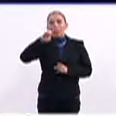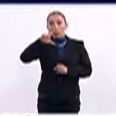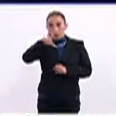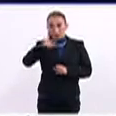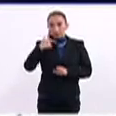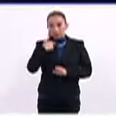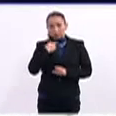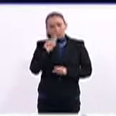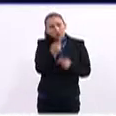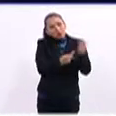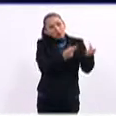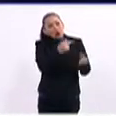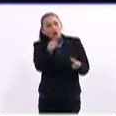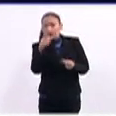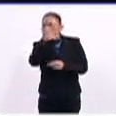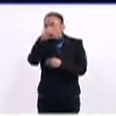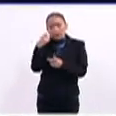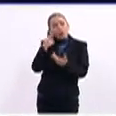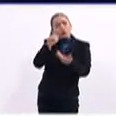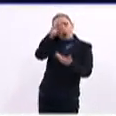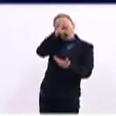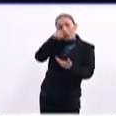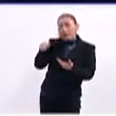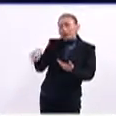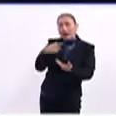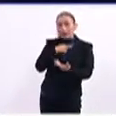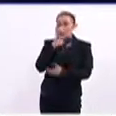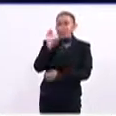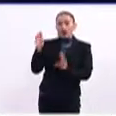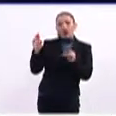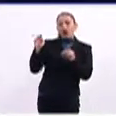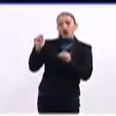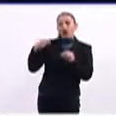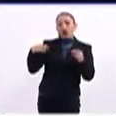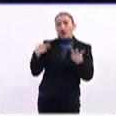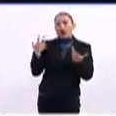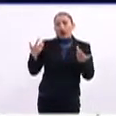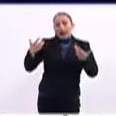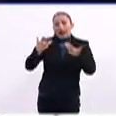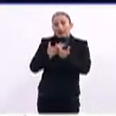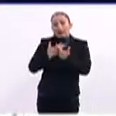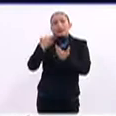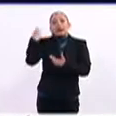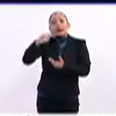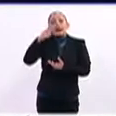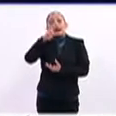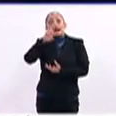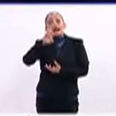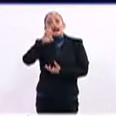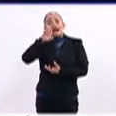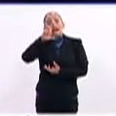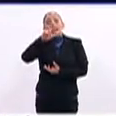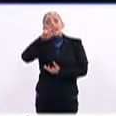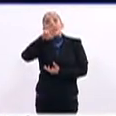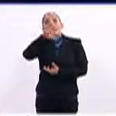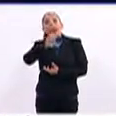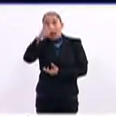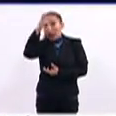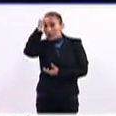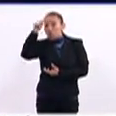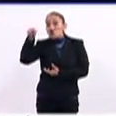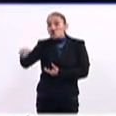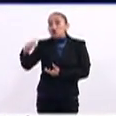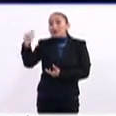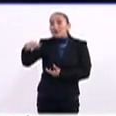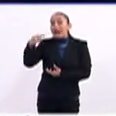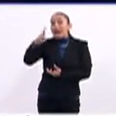cuando yo le hacía consultas y le mandaba fotografías, me decía, no es un ensamble, lo que tú haces es relieve. Apréndete muy bien que lo que tú estás